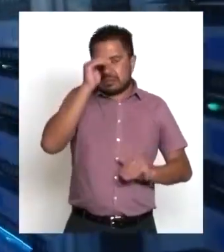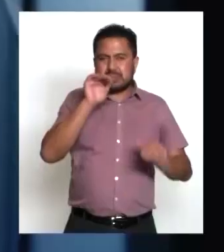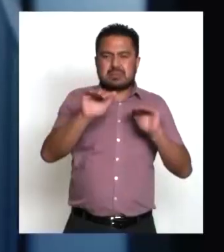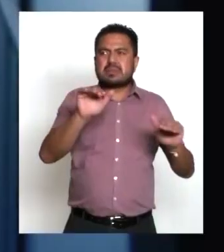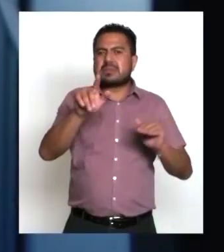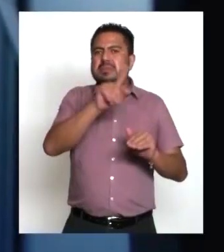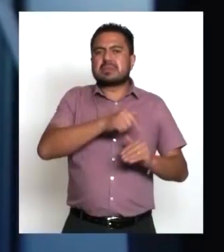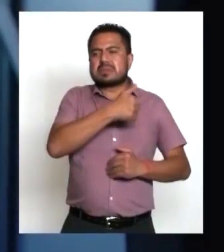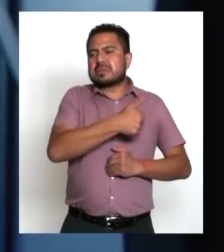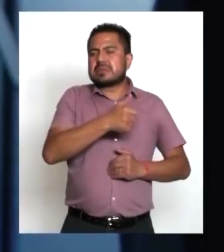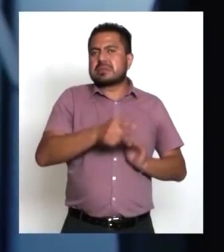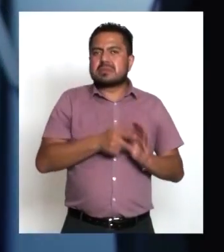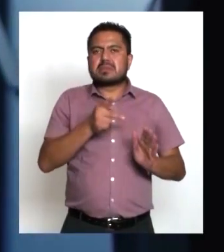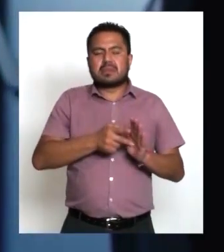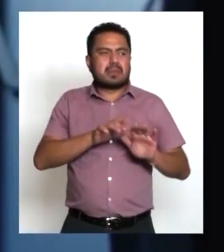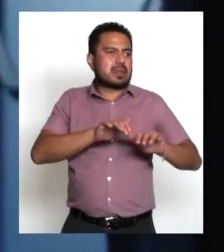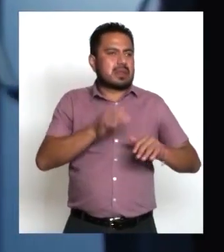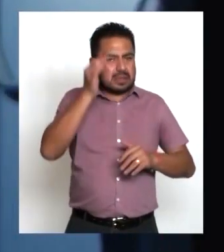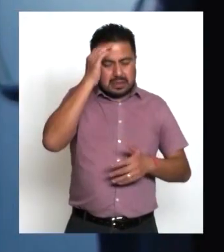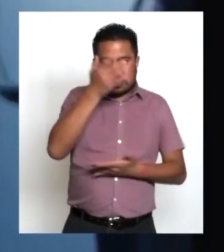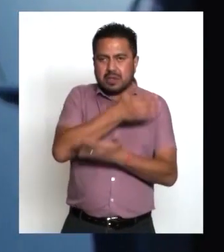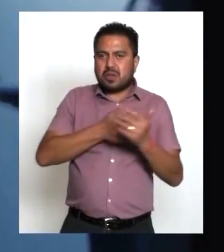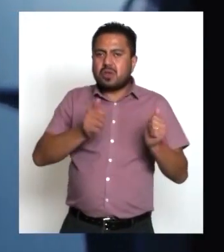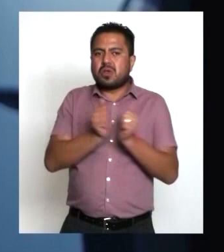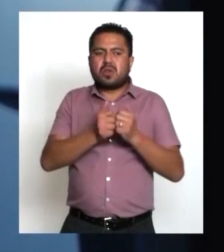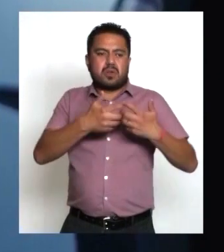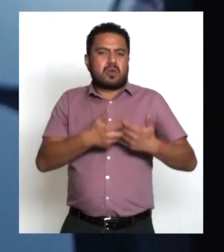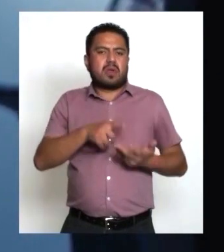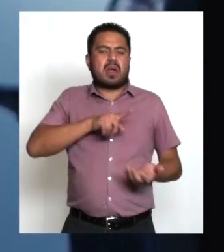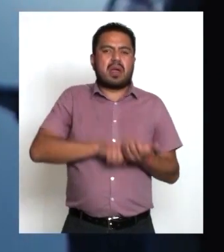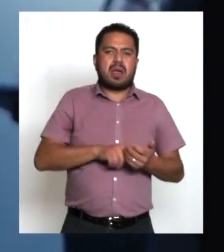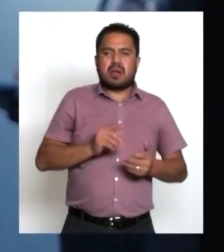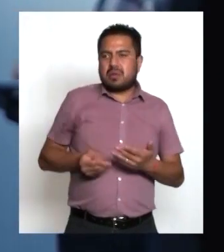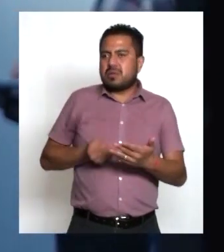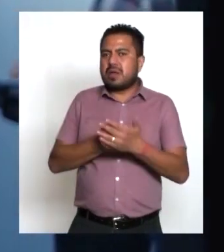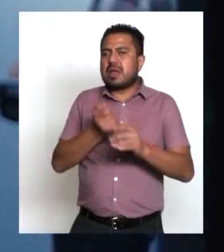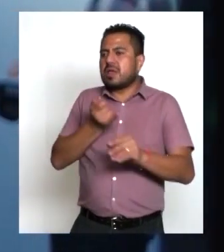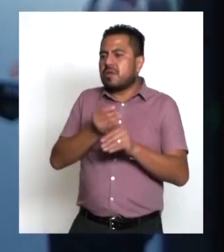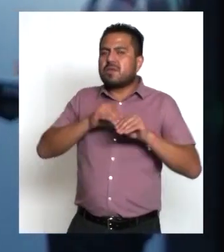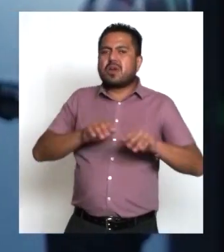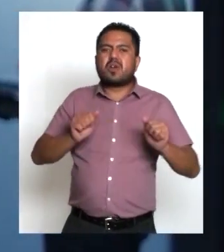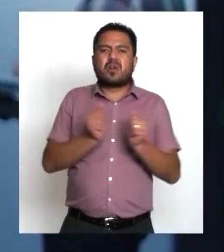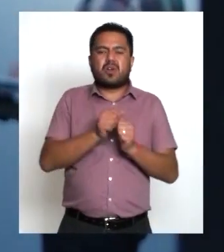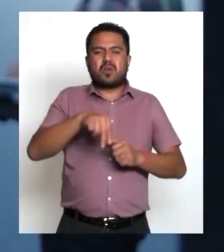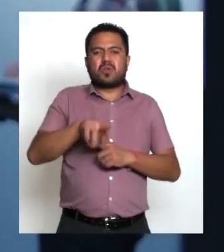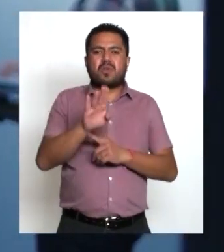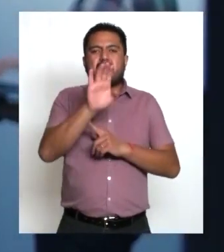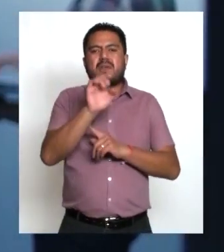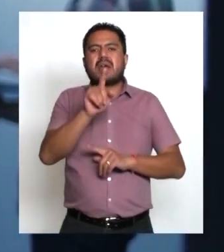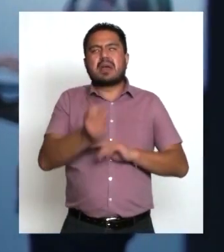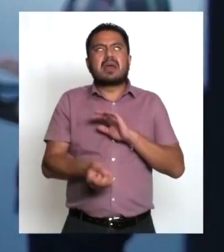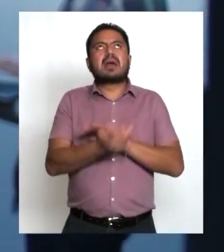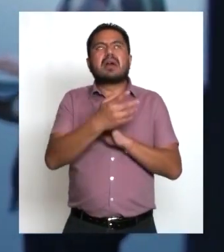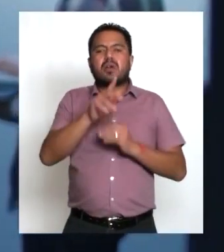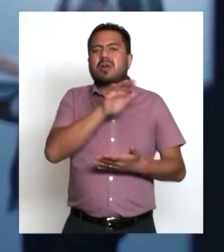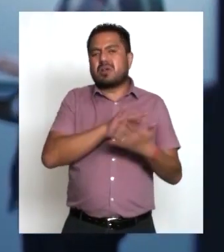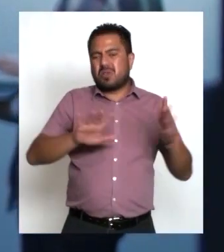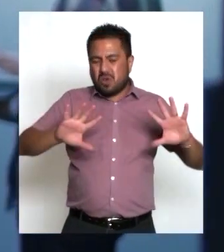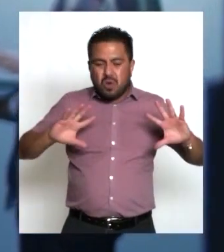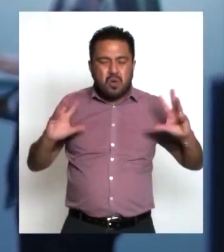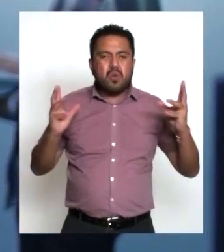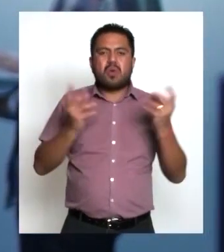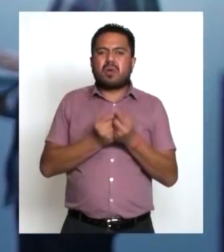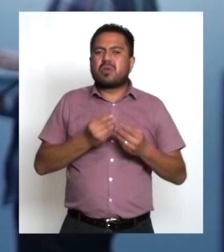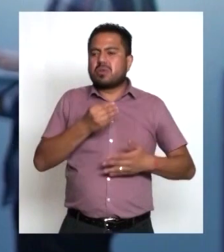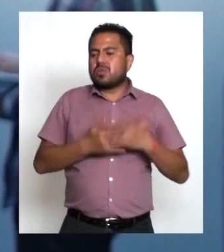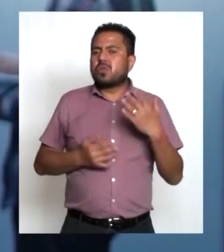más recordarte que cada vez que adquieras un servicio con las compañías que ofrecen poner tu información en la nube, leas todas